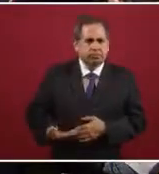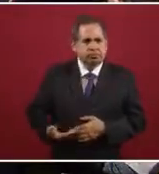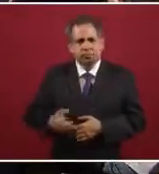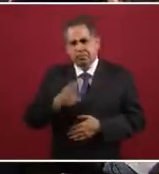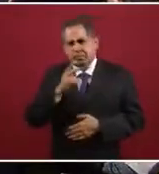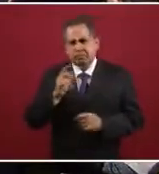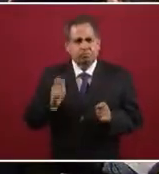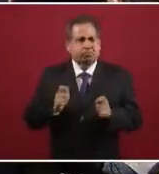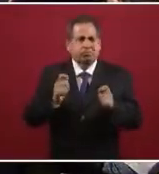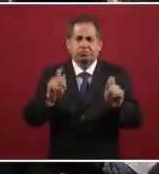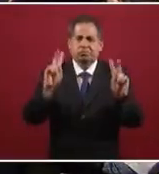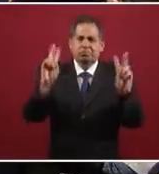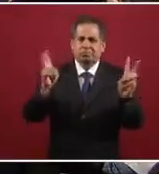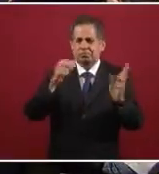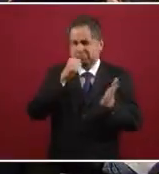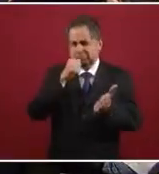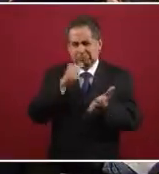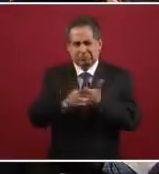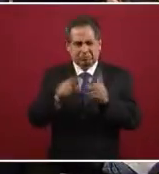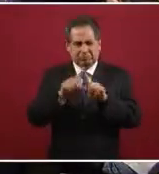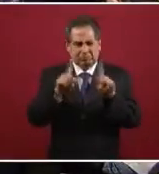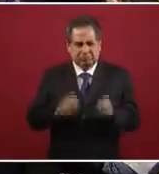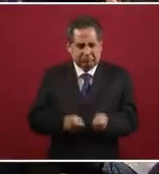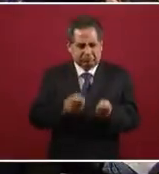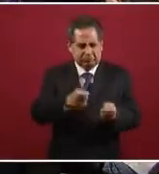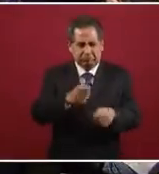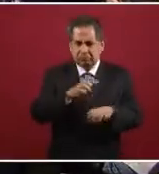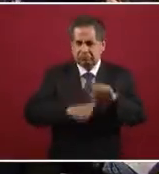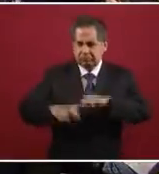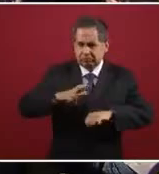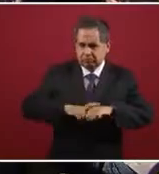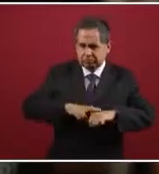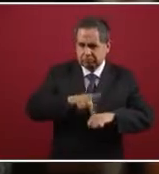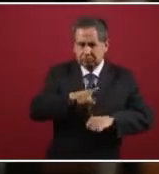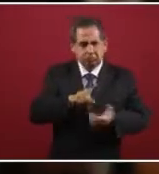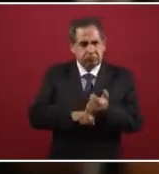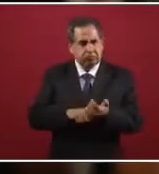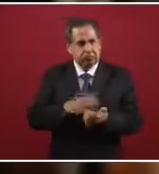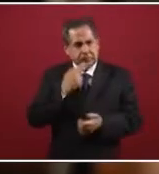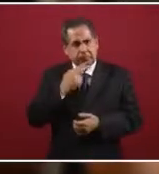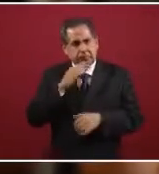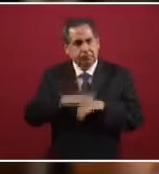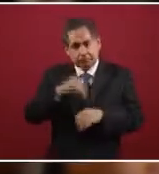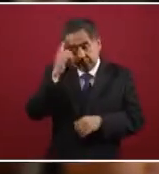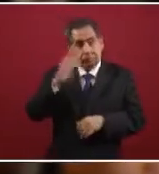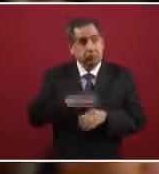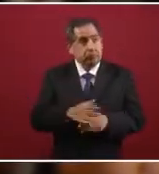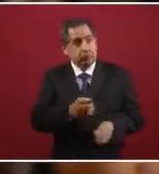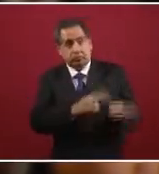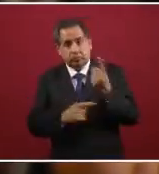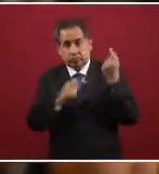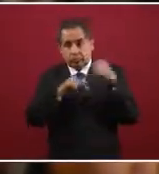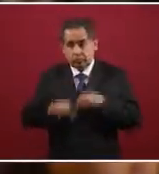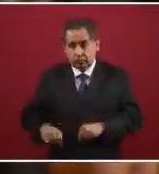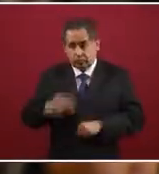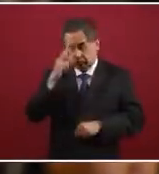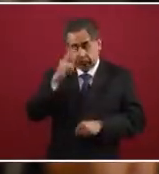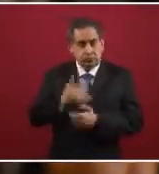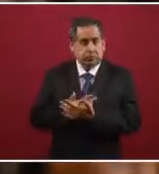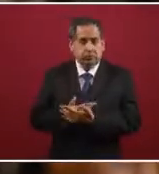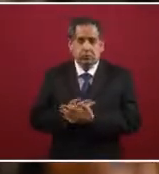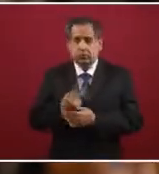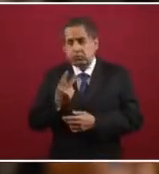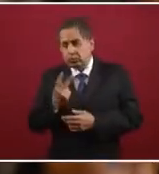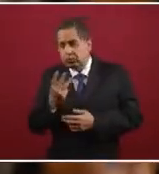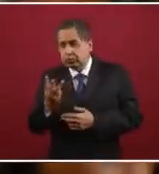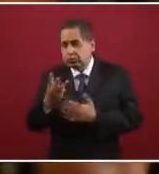de la entrega de cartas credenciales de los embajadores pudiera simplificarse, porque los embajadores que llegan a México tienen que esperar hasta 2 o 3